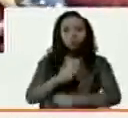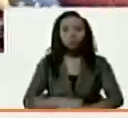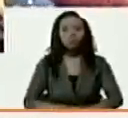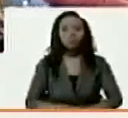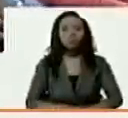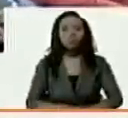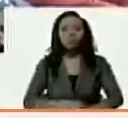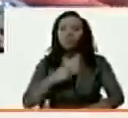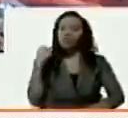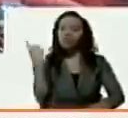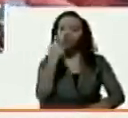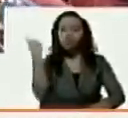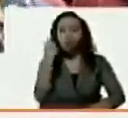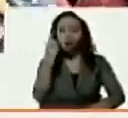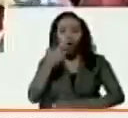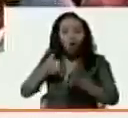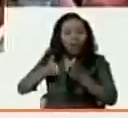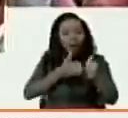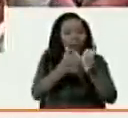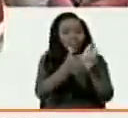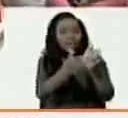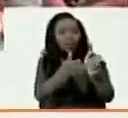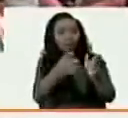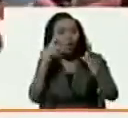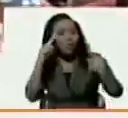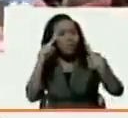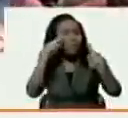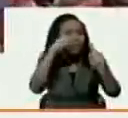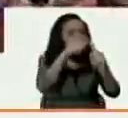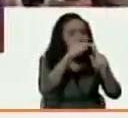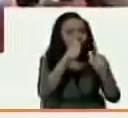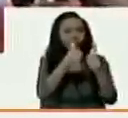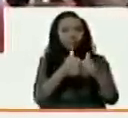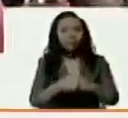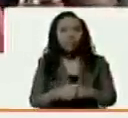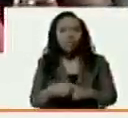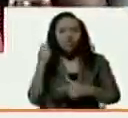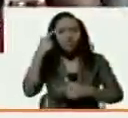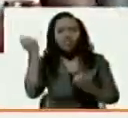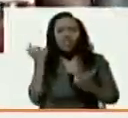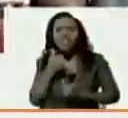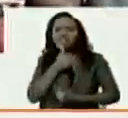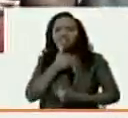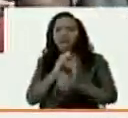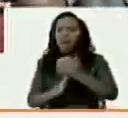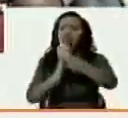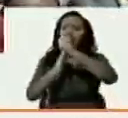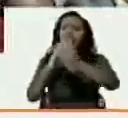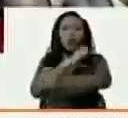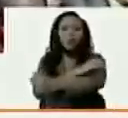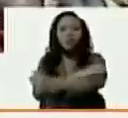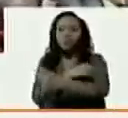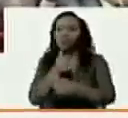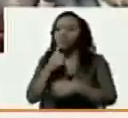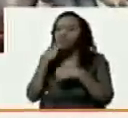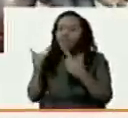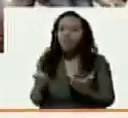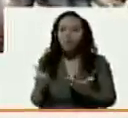en una sola dirección, que tener una oposición que uno no sabe por dónde va, quién la dirige. Ojalá no les toque en sus países algo así.